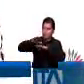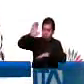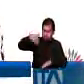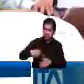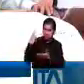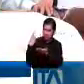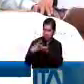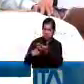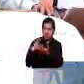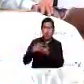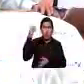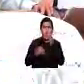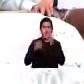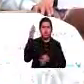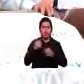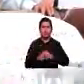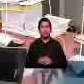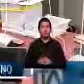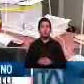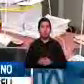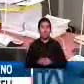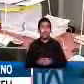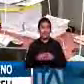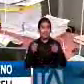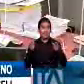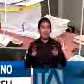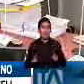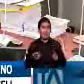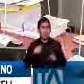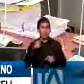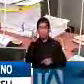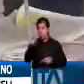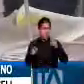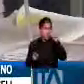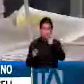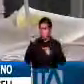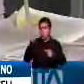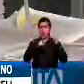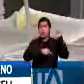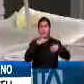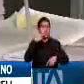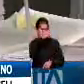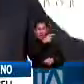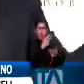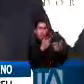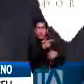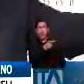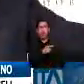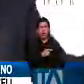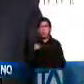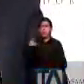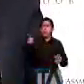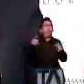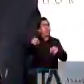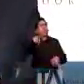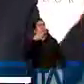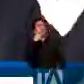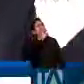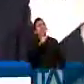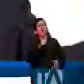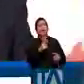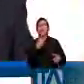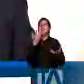Celi. Y también hubo acusaciones sobre quienes supuestamente no querían dar paso al juicio contra Celi. Hay un legislador por allí que